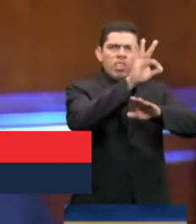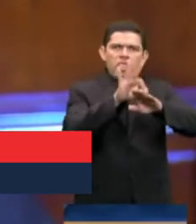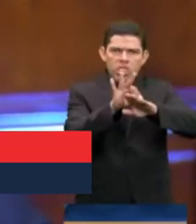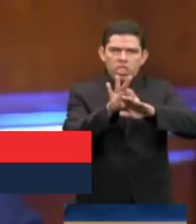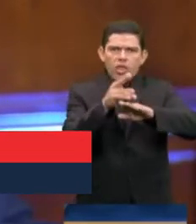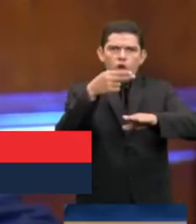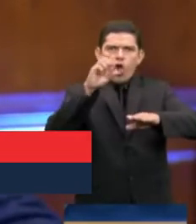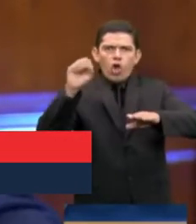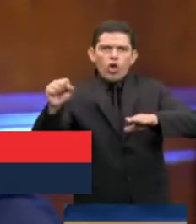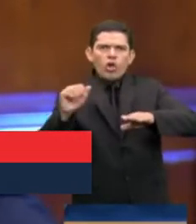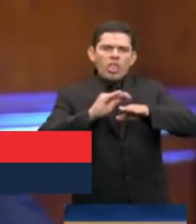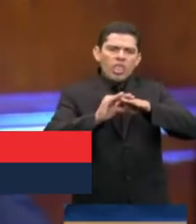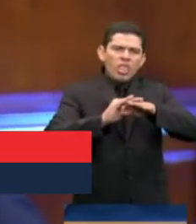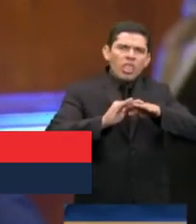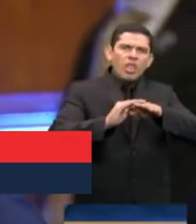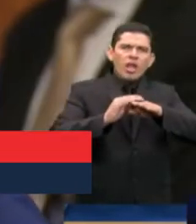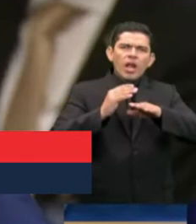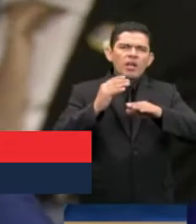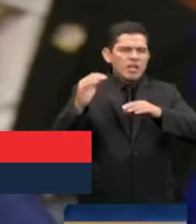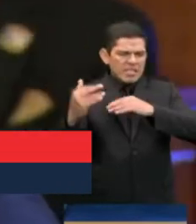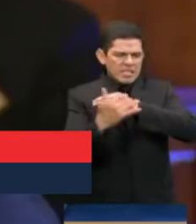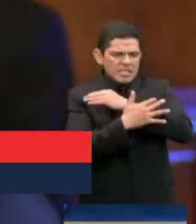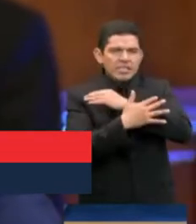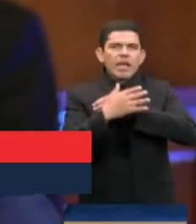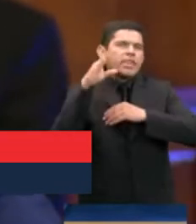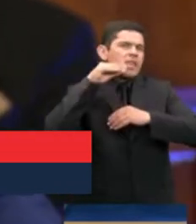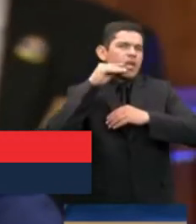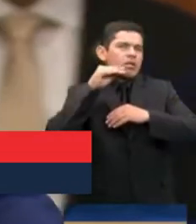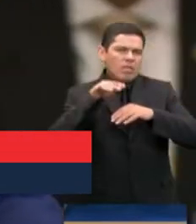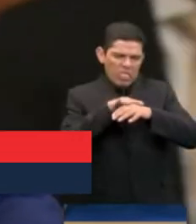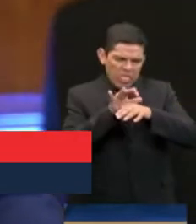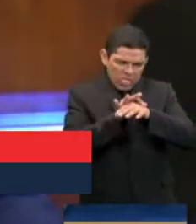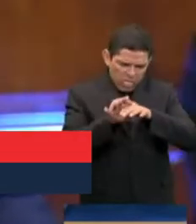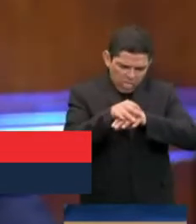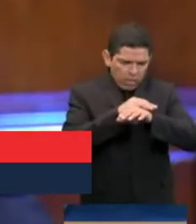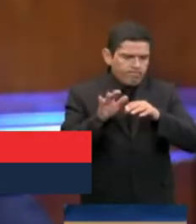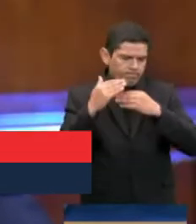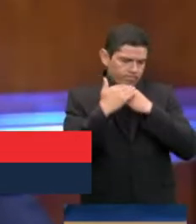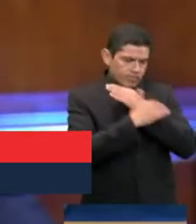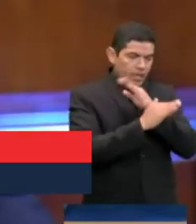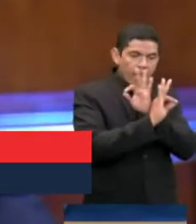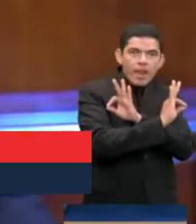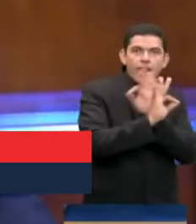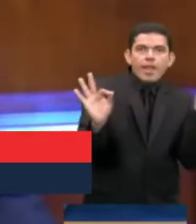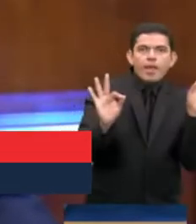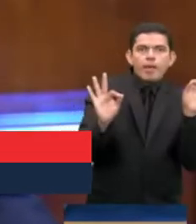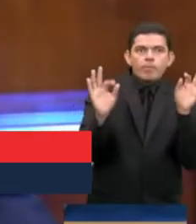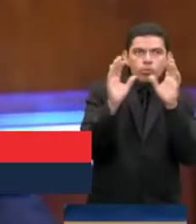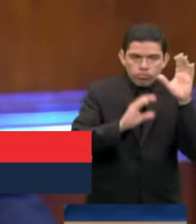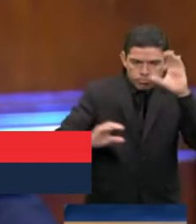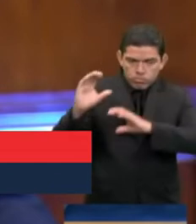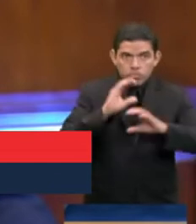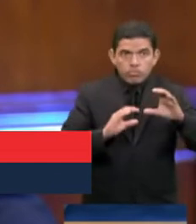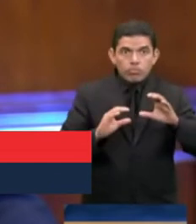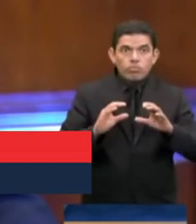a la cigatoca negra. Porque de ninguna manera, bajo ningún concepto, vamos a permitir que se ponga en